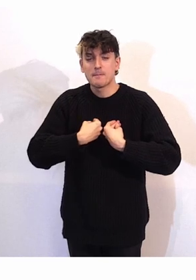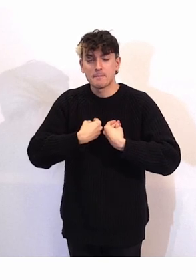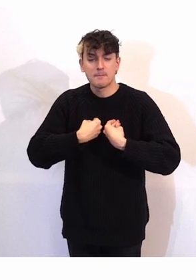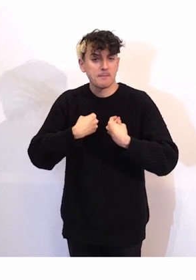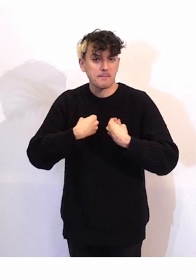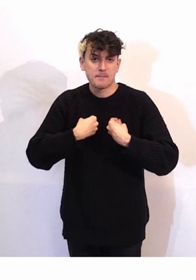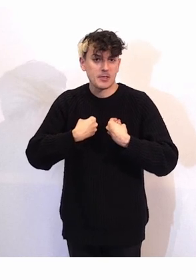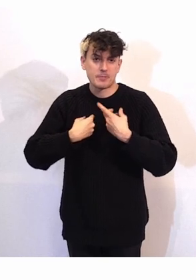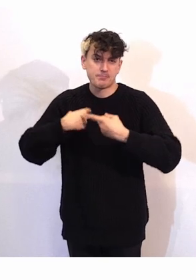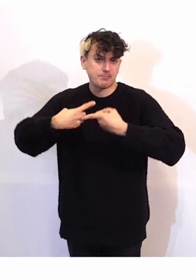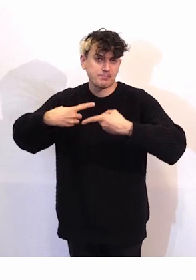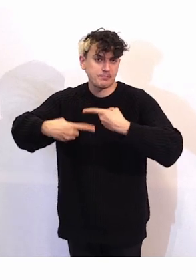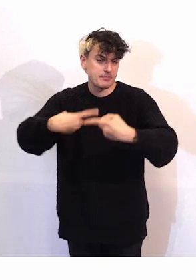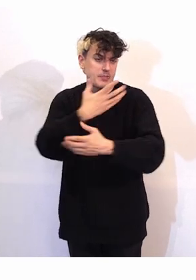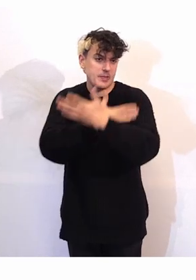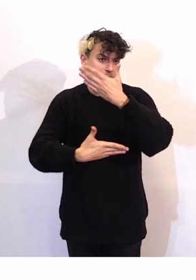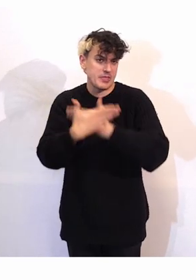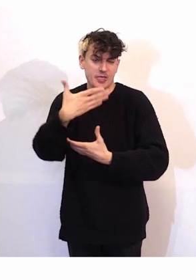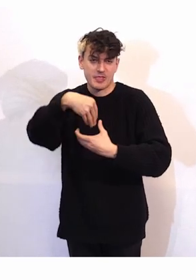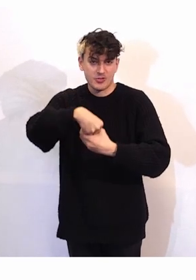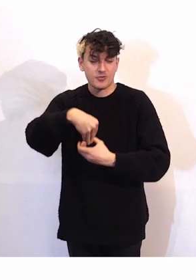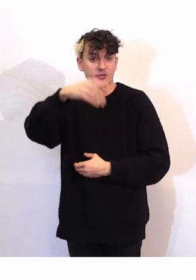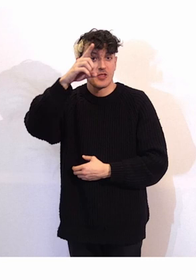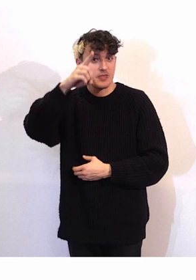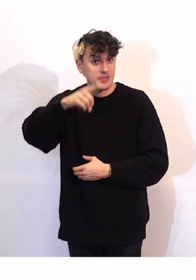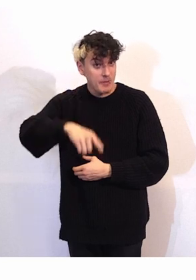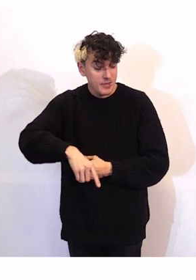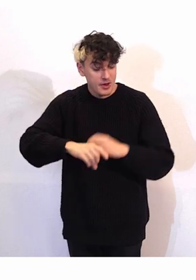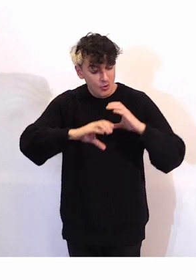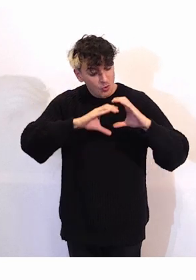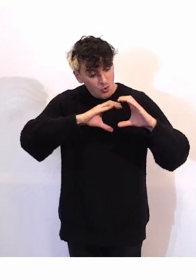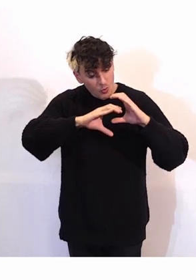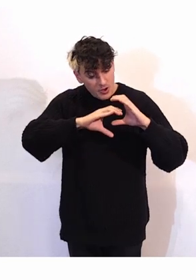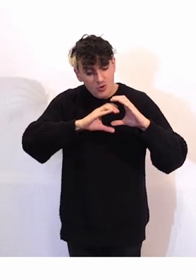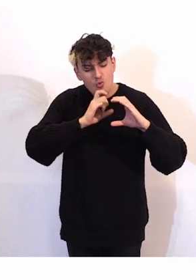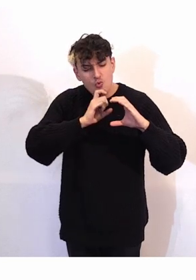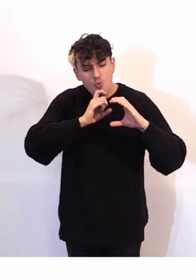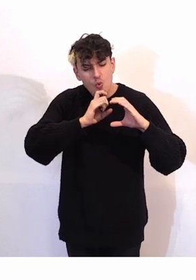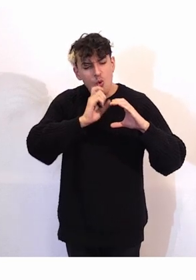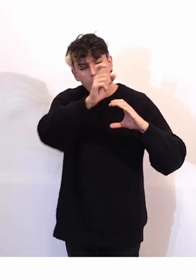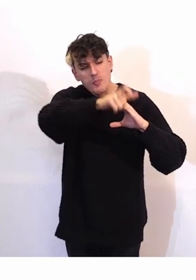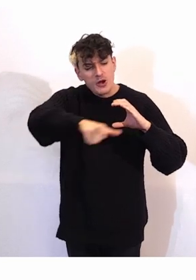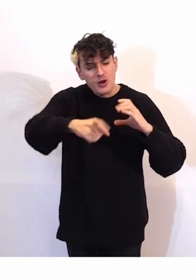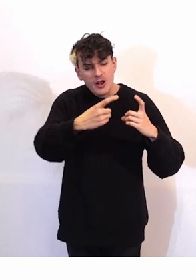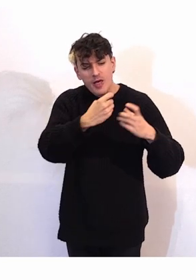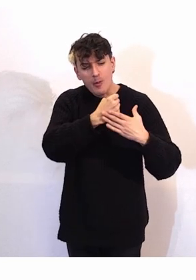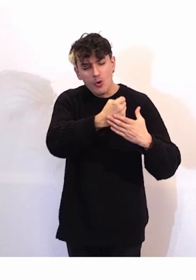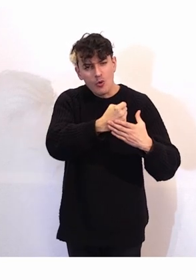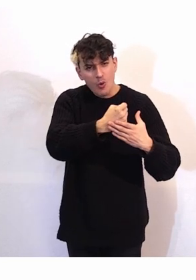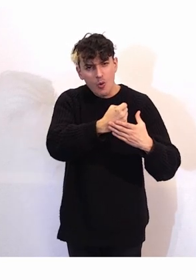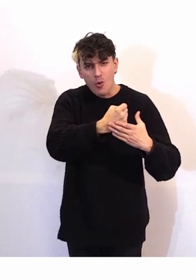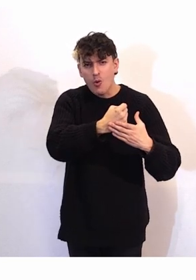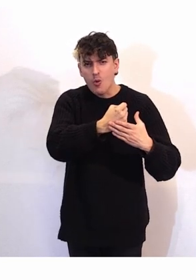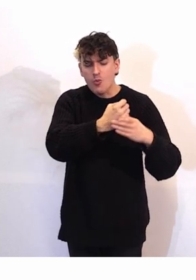y la vida. También enseña cómo comunicarse con personas con grandes necesidades de apoyo.